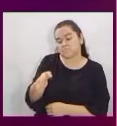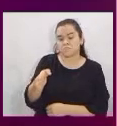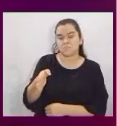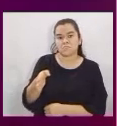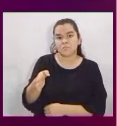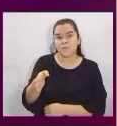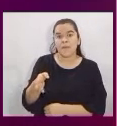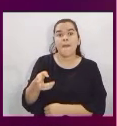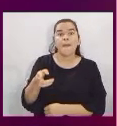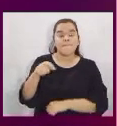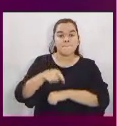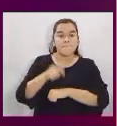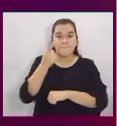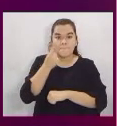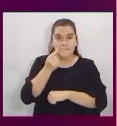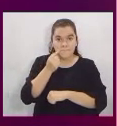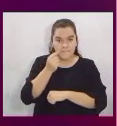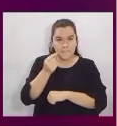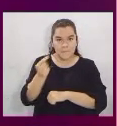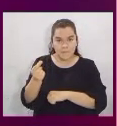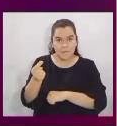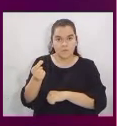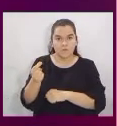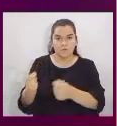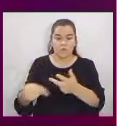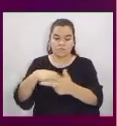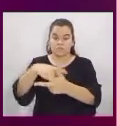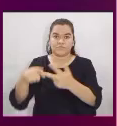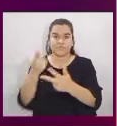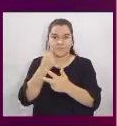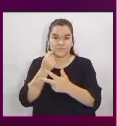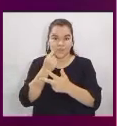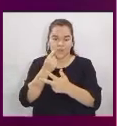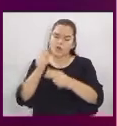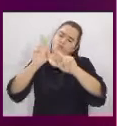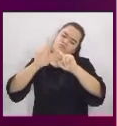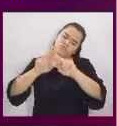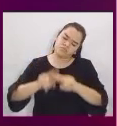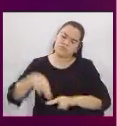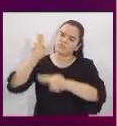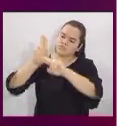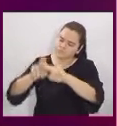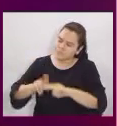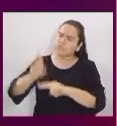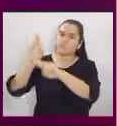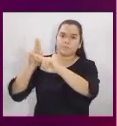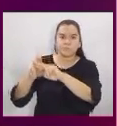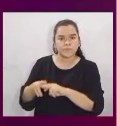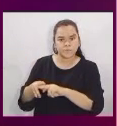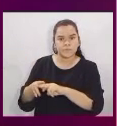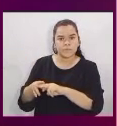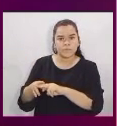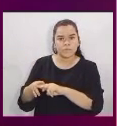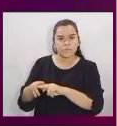clínico que los atendía y el médico clínico instrumentó las